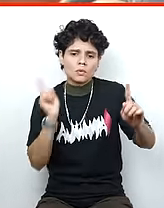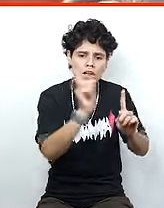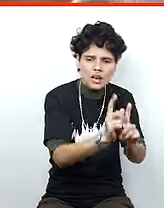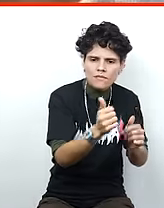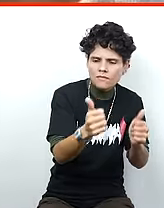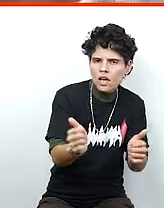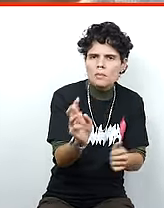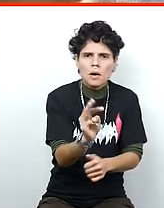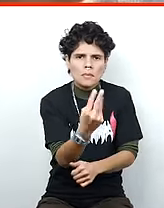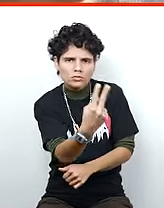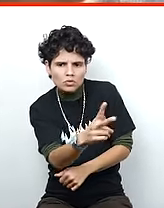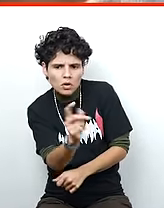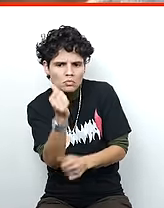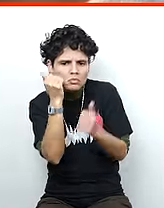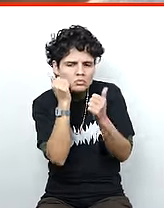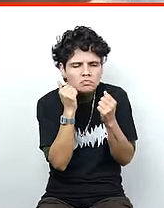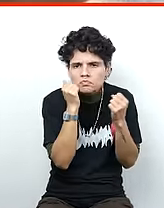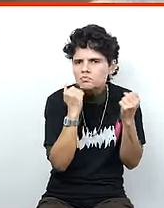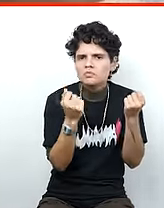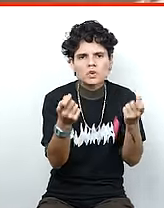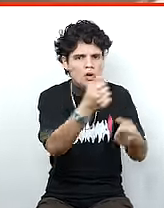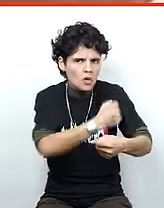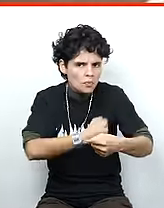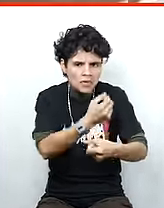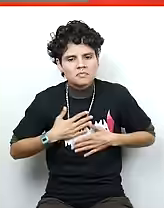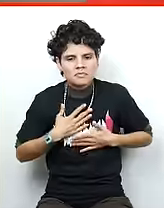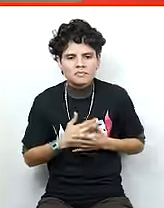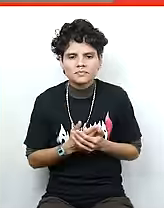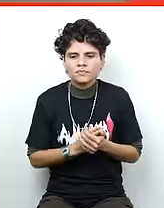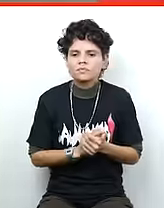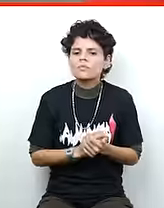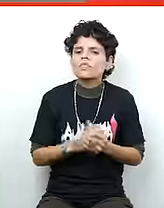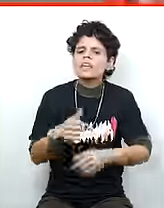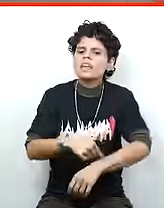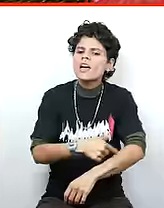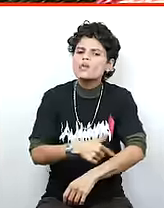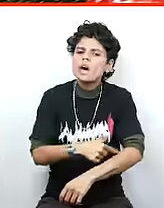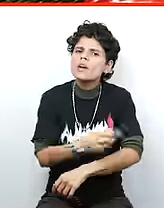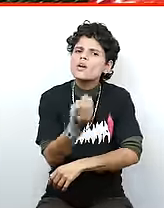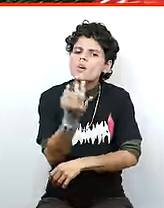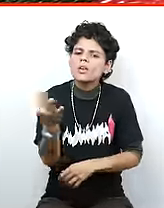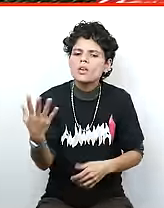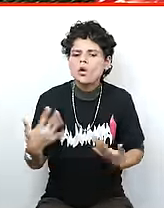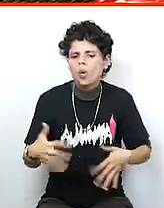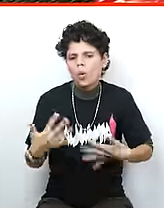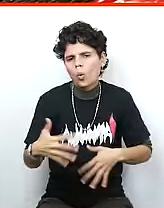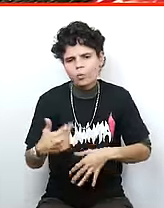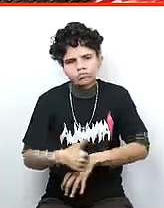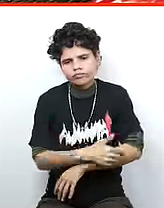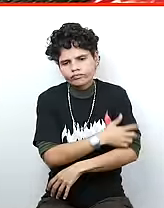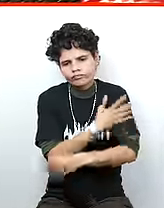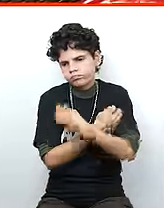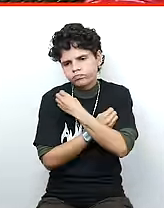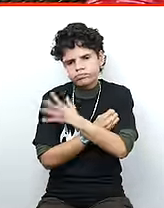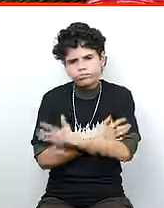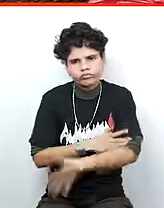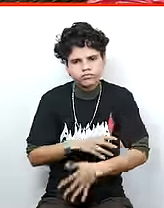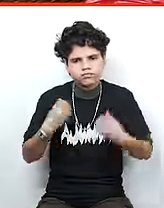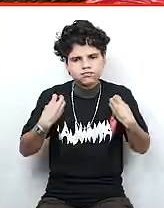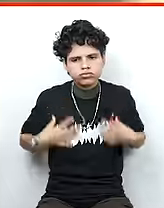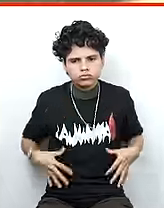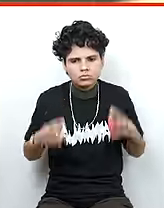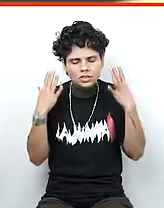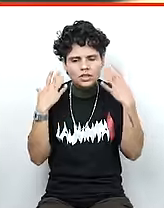recibió bien, pues la mamita los cocinó, toda la guá, así que nada que sí. ¿Cuántos tatuajes tenías, hermano? Oh, galeta. Estoy lleno, tengo todo el